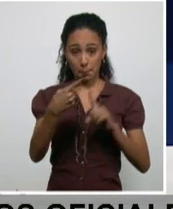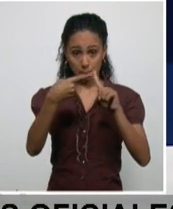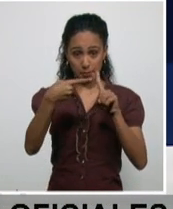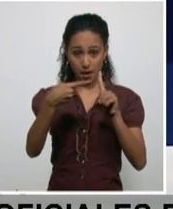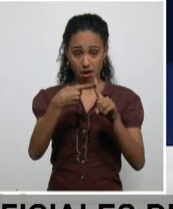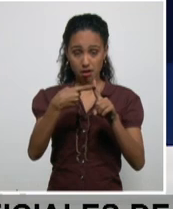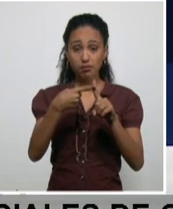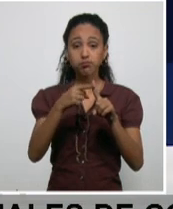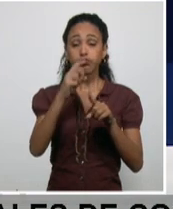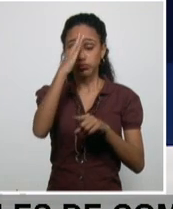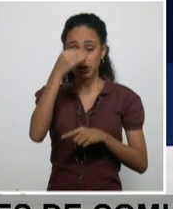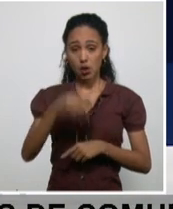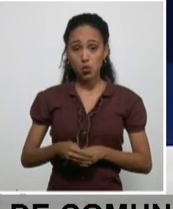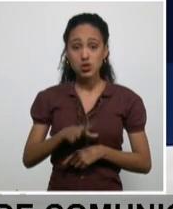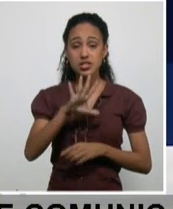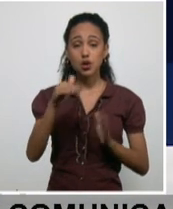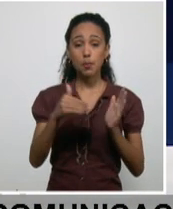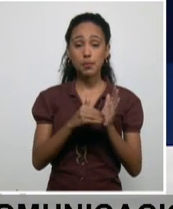salud,